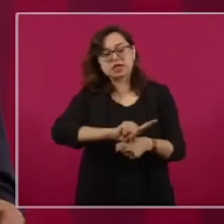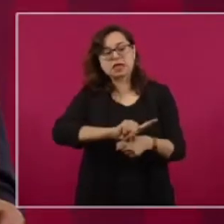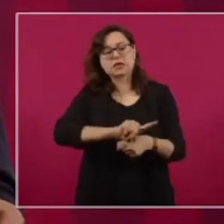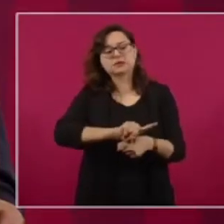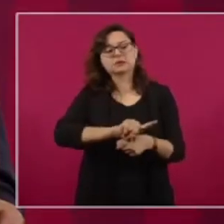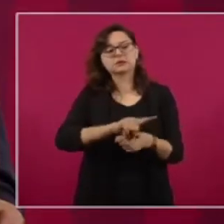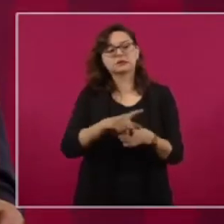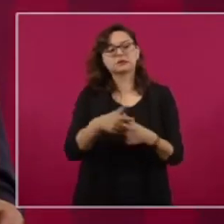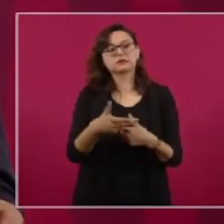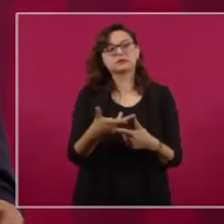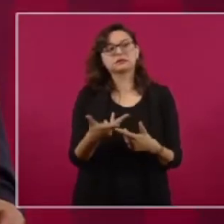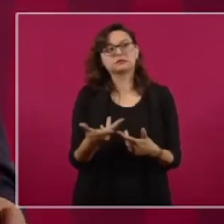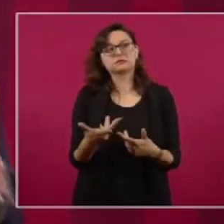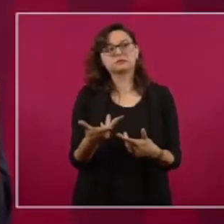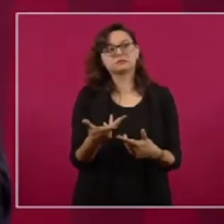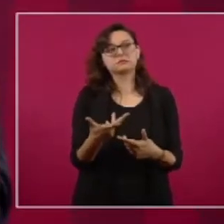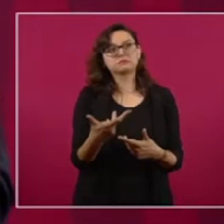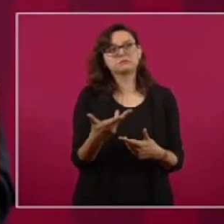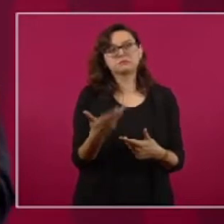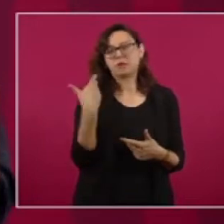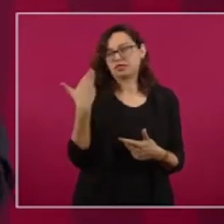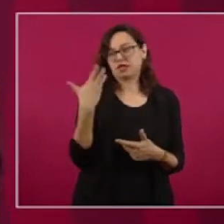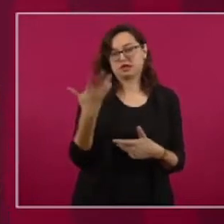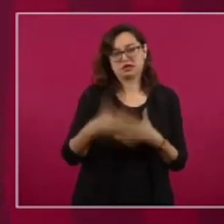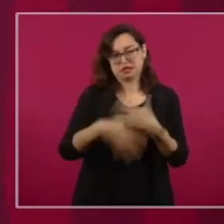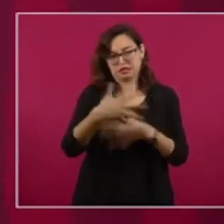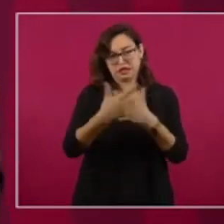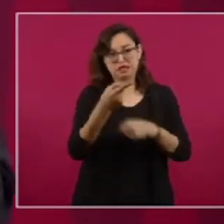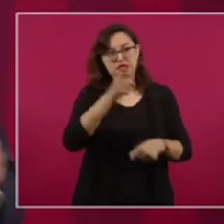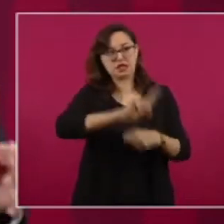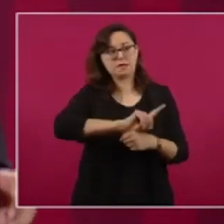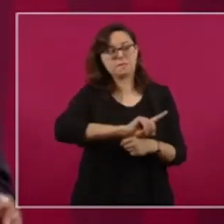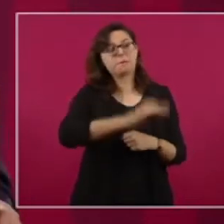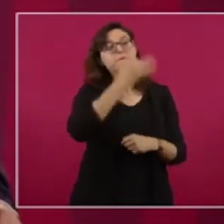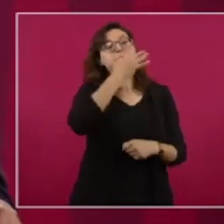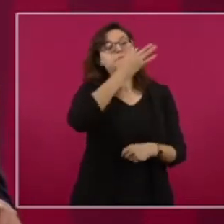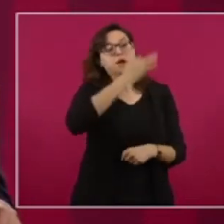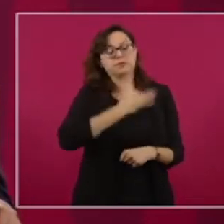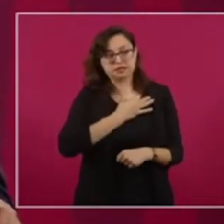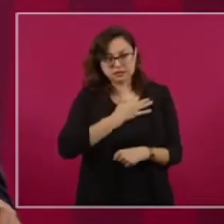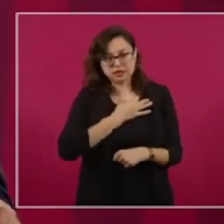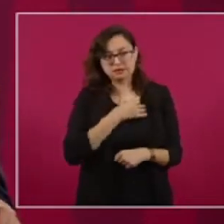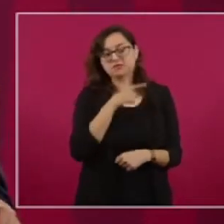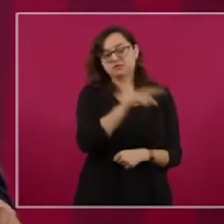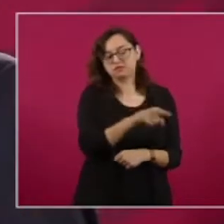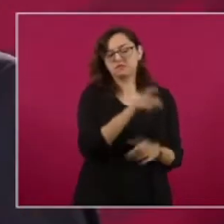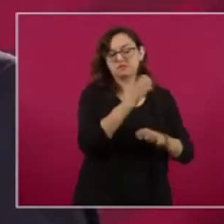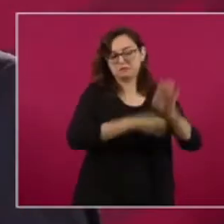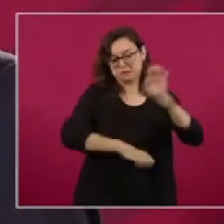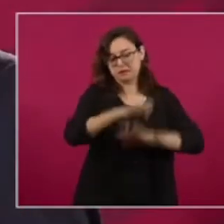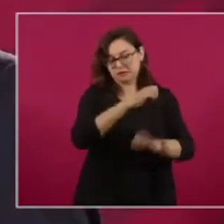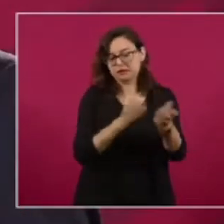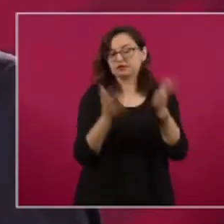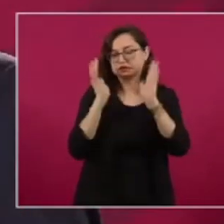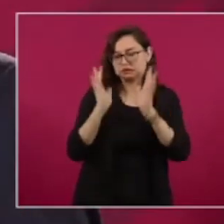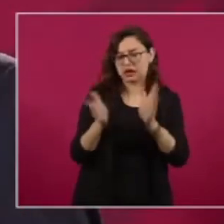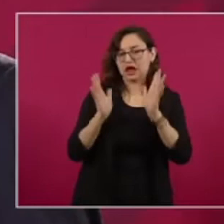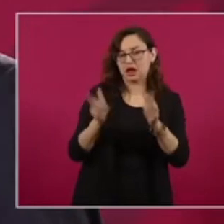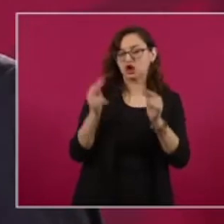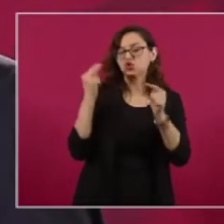informado de que ya habían dado a conocer los nombres de